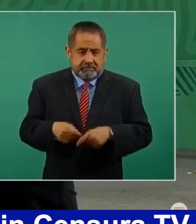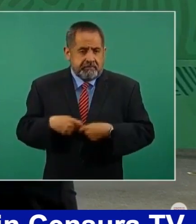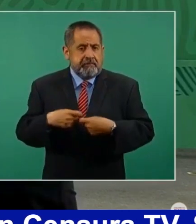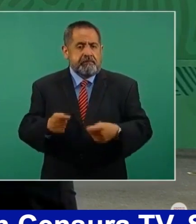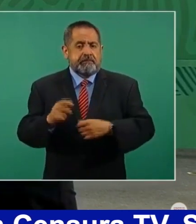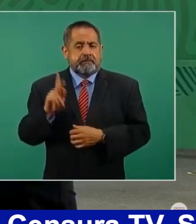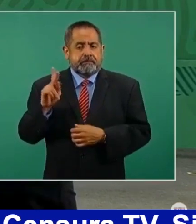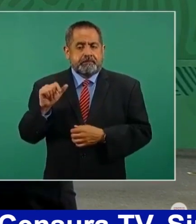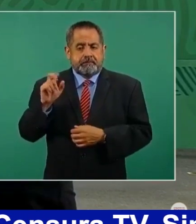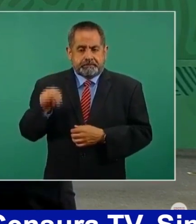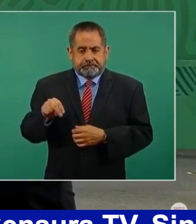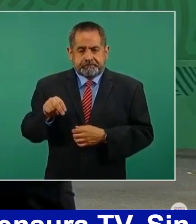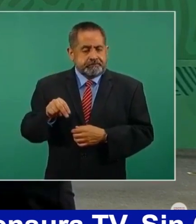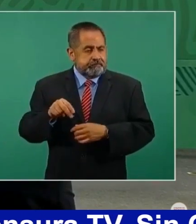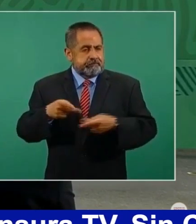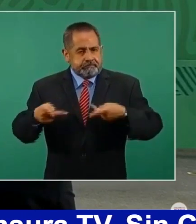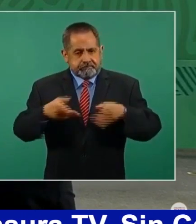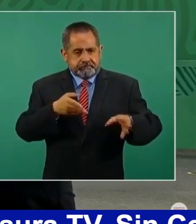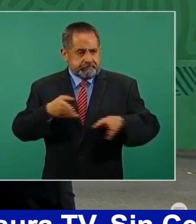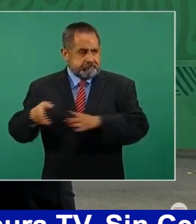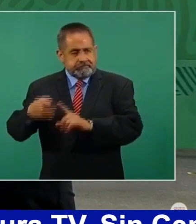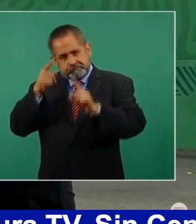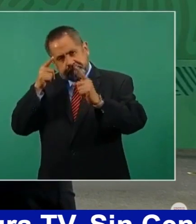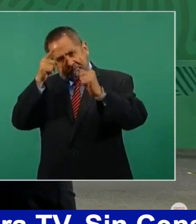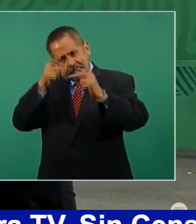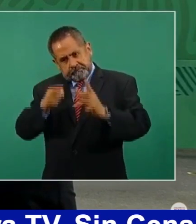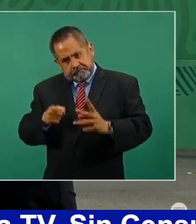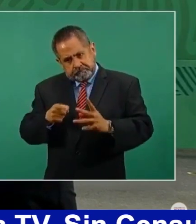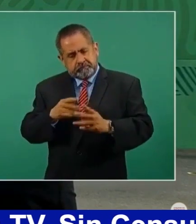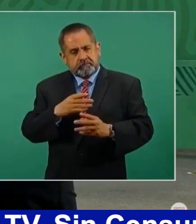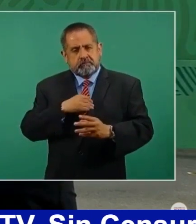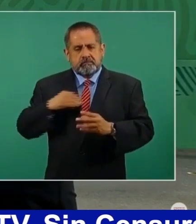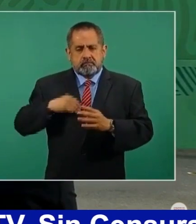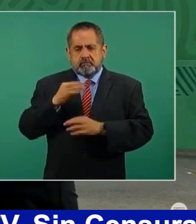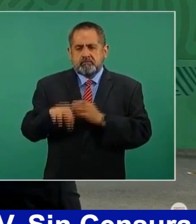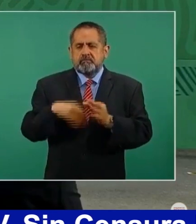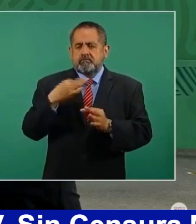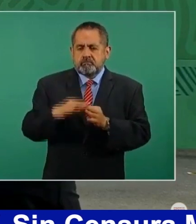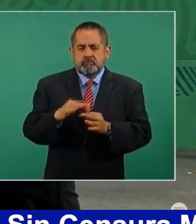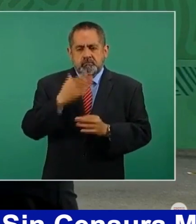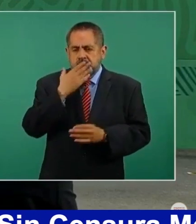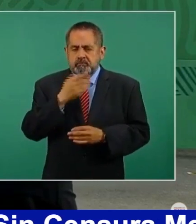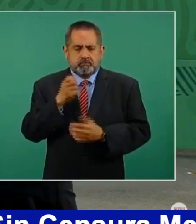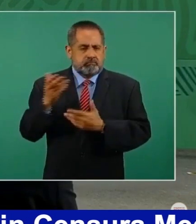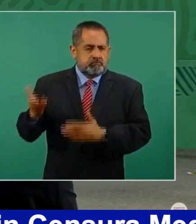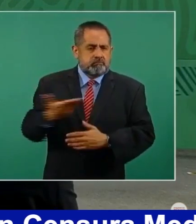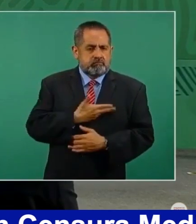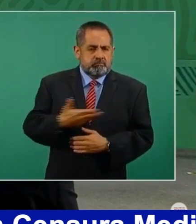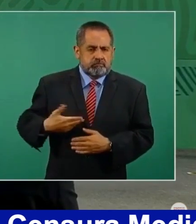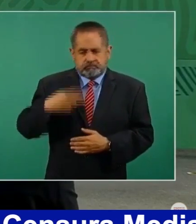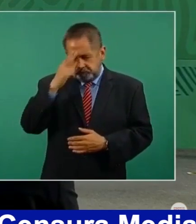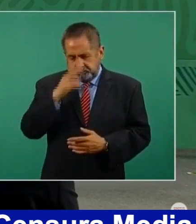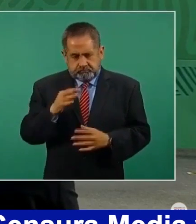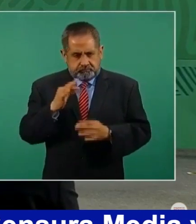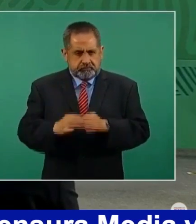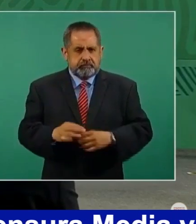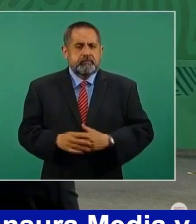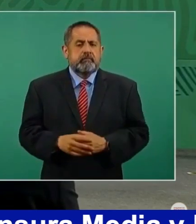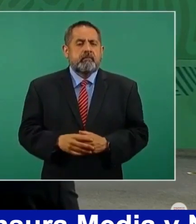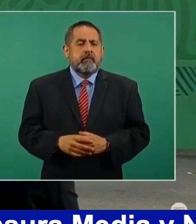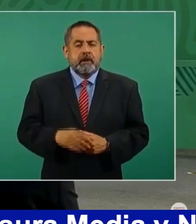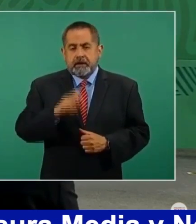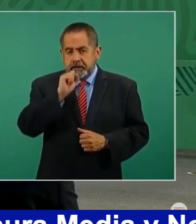que el plan de vacunación va a tener sus metas cumplidas, que es lo que ha marcado el señor presidente de la República.